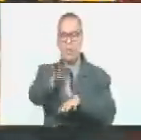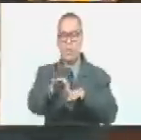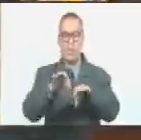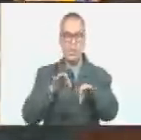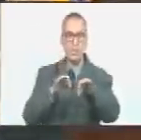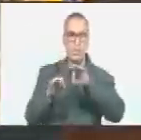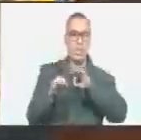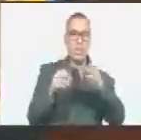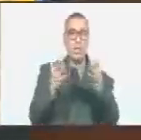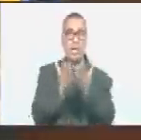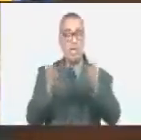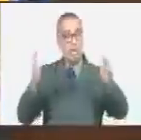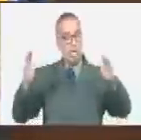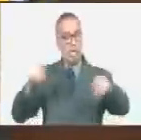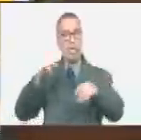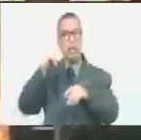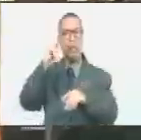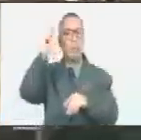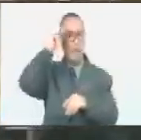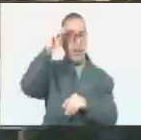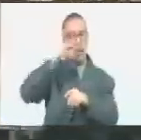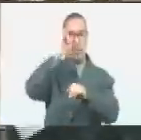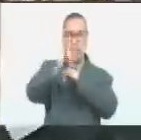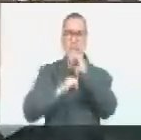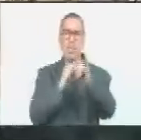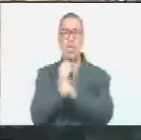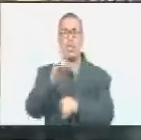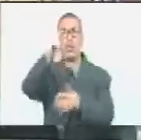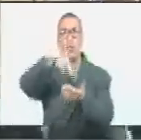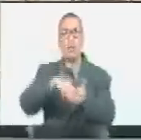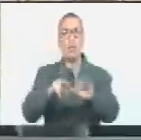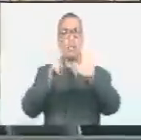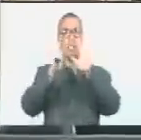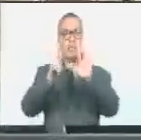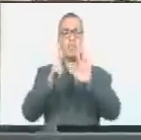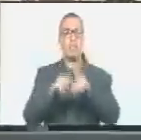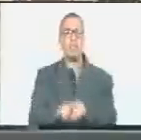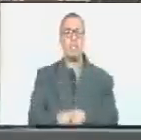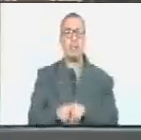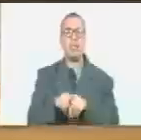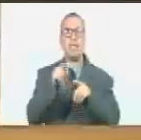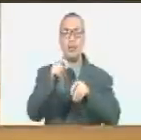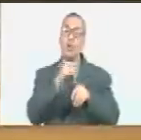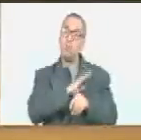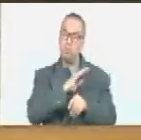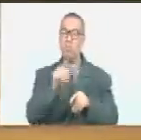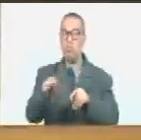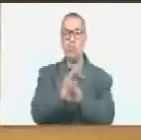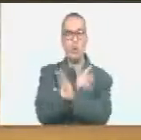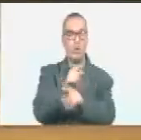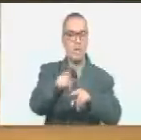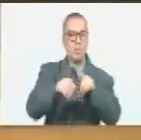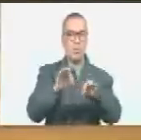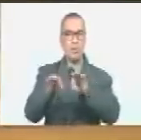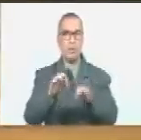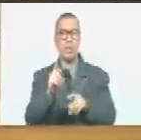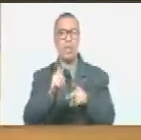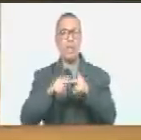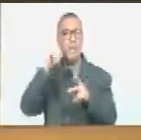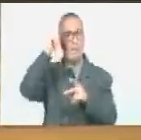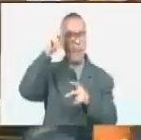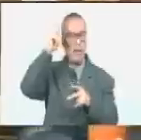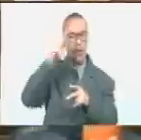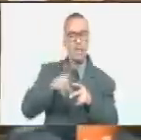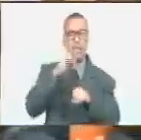y es gran maestra internacional desde el 2007, como para jugar una partidita con ella. Julio Hostos, maestro